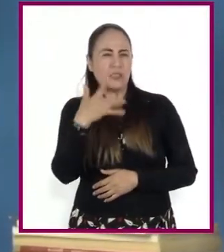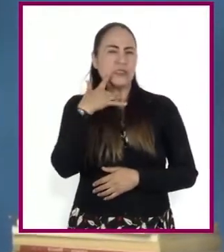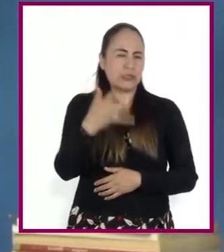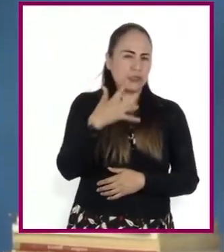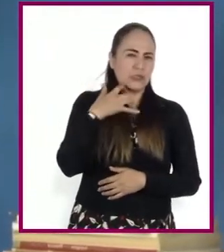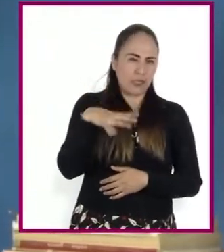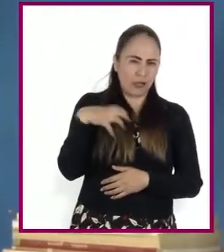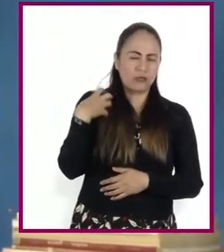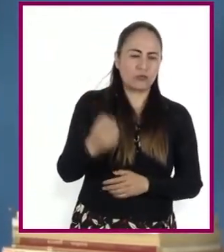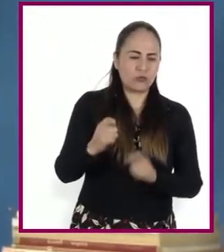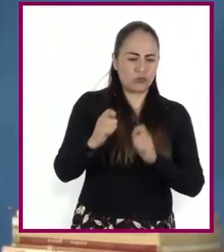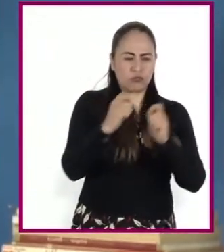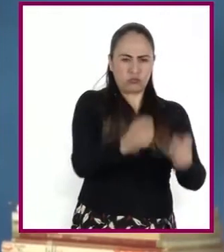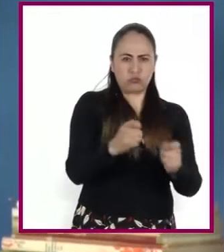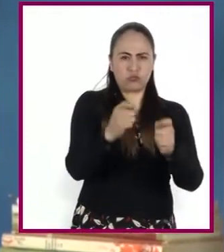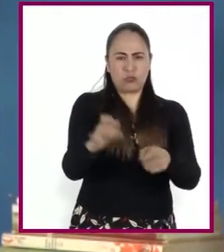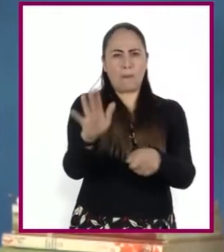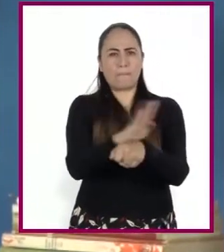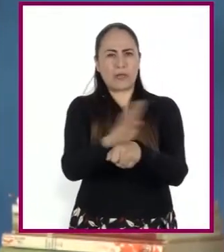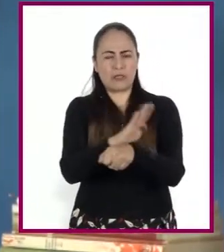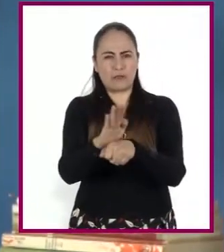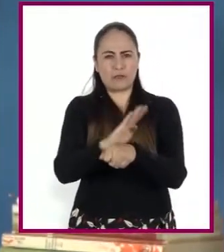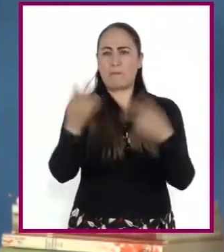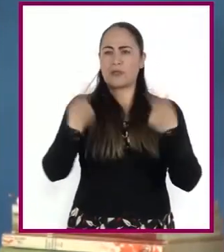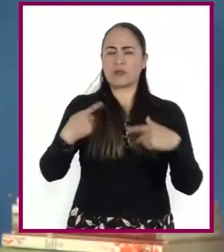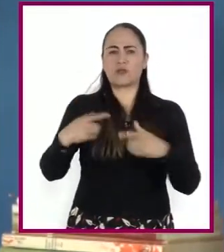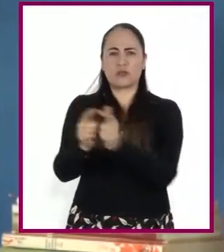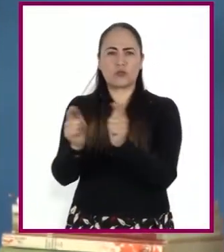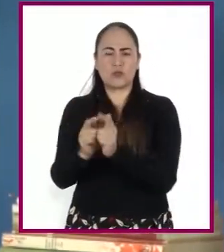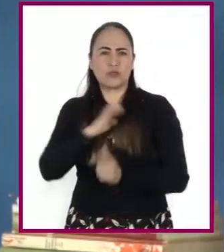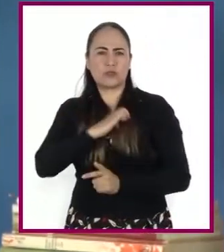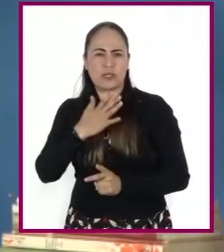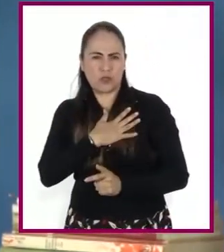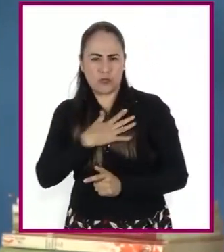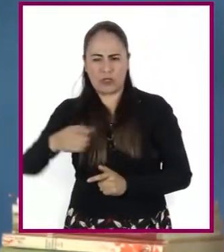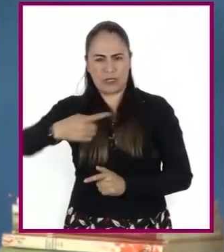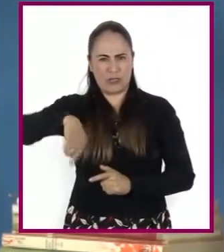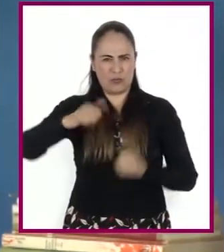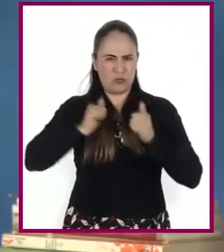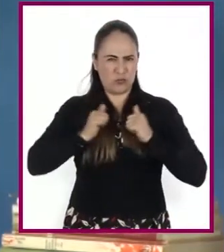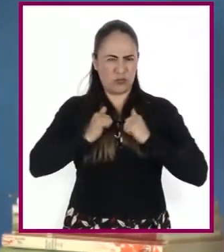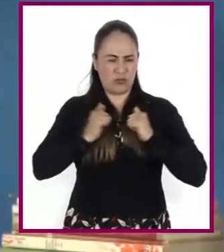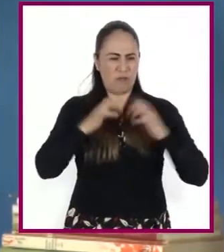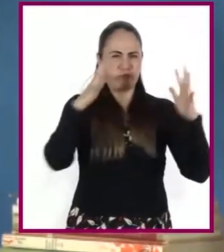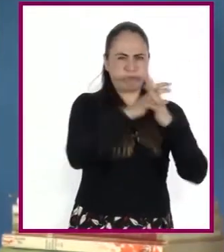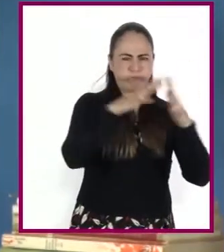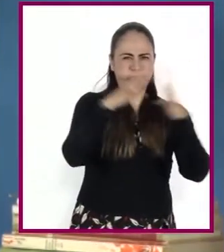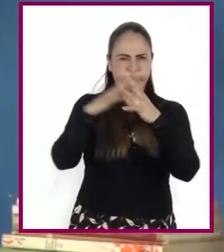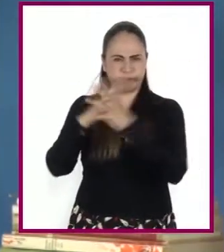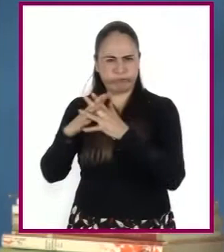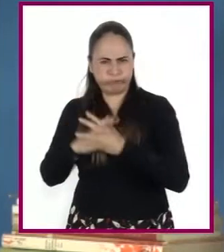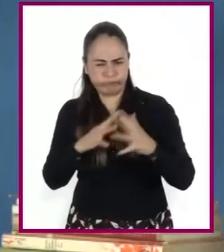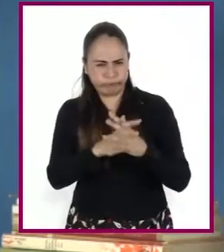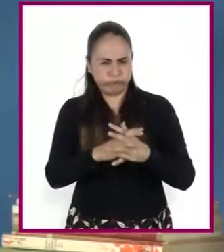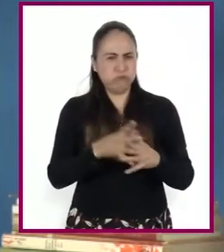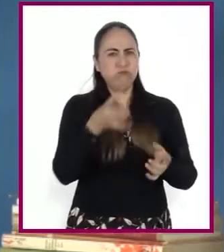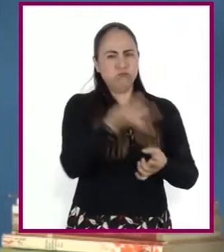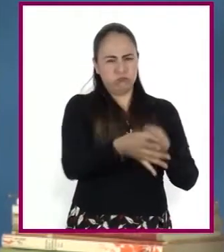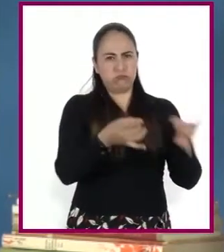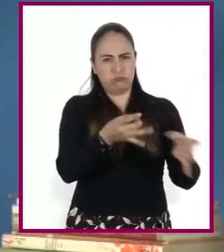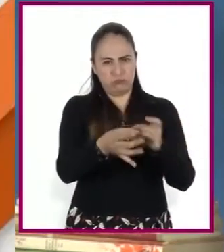I de España, quien nombró al conquistador como capitán general y gobernador de Nueva España. Durante